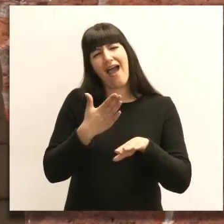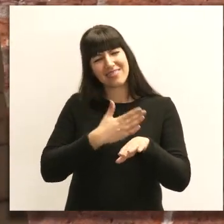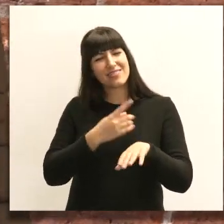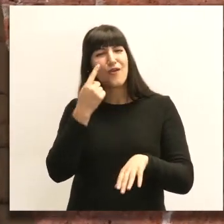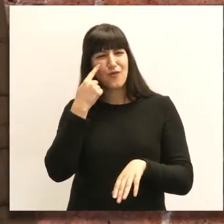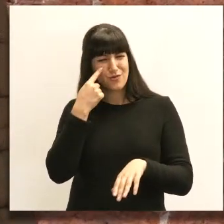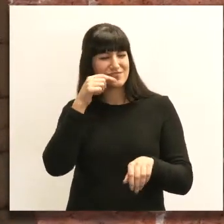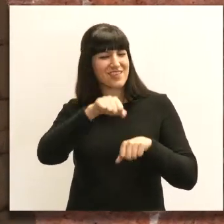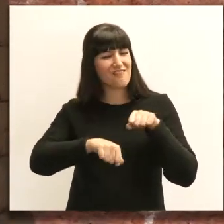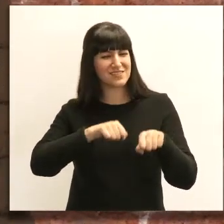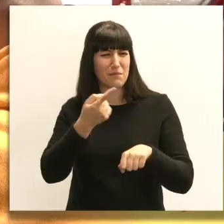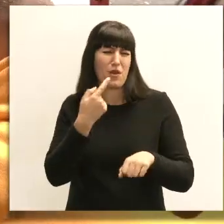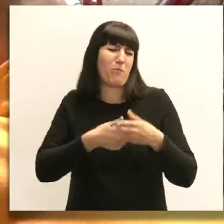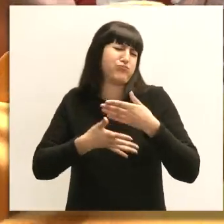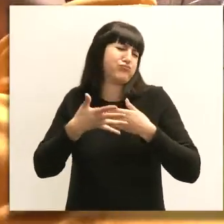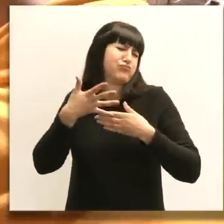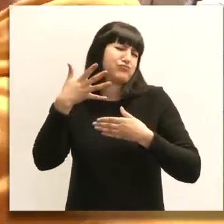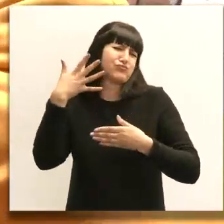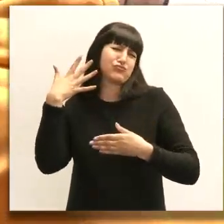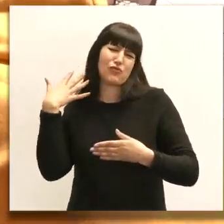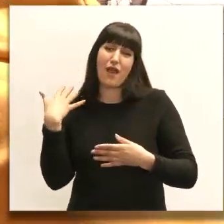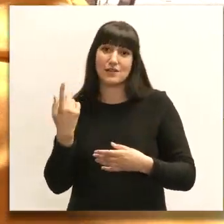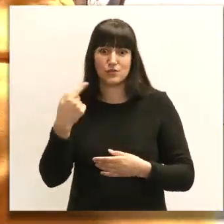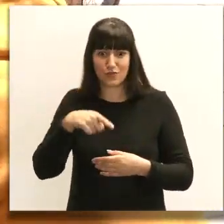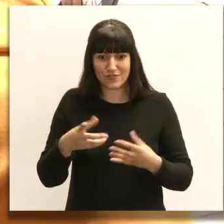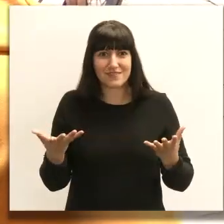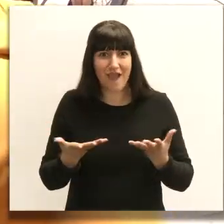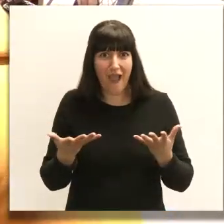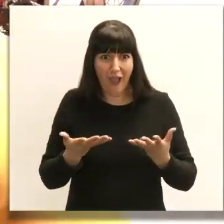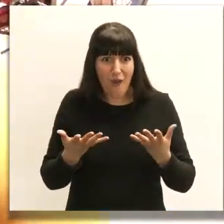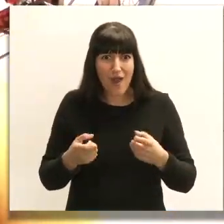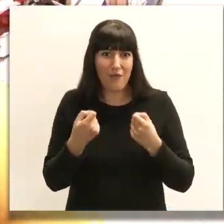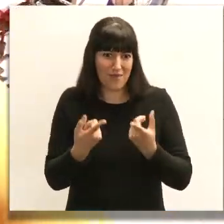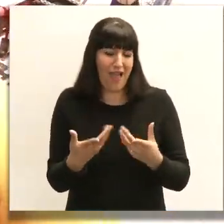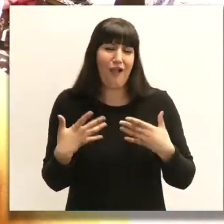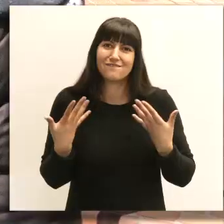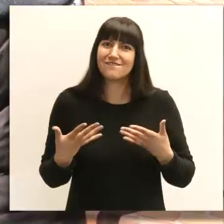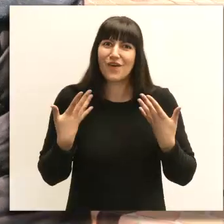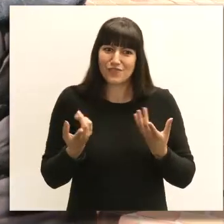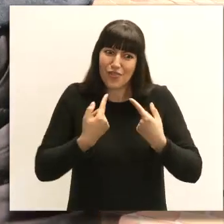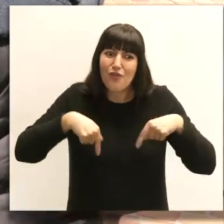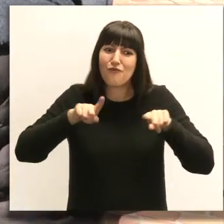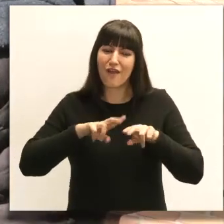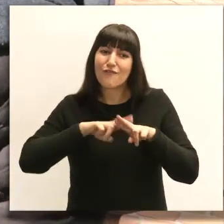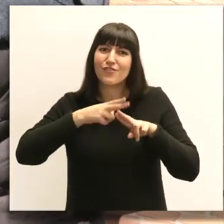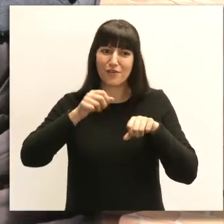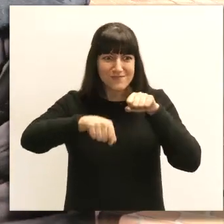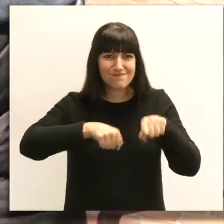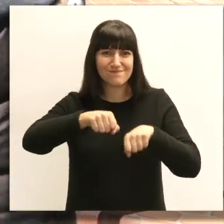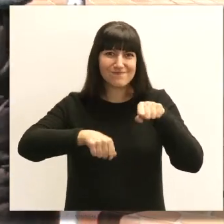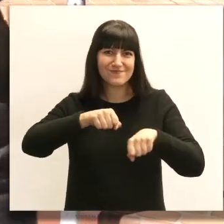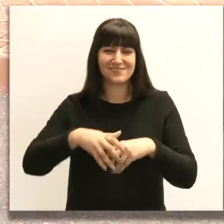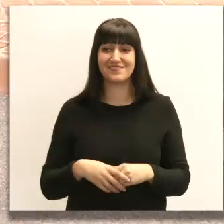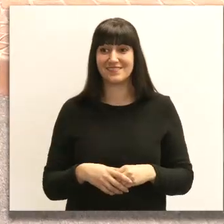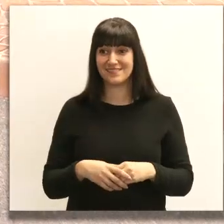Ya había andado, pero está hace muchos años ya, uh-huh. Y ahora estoy muy contento por volver a